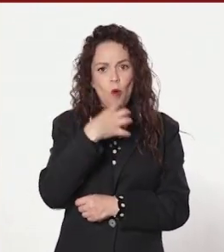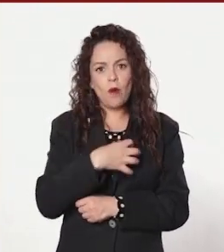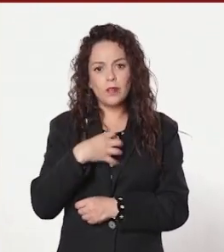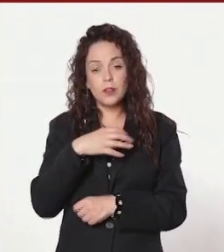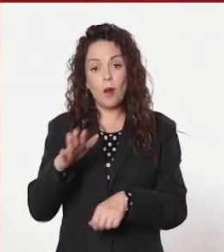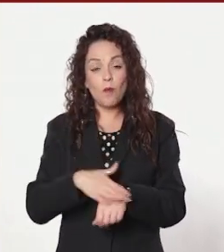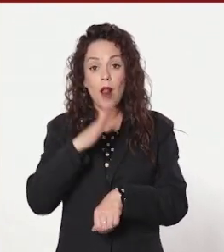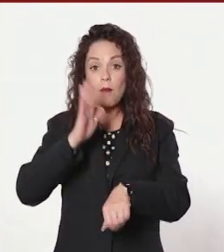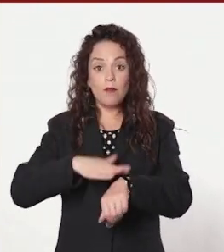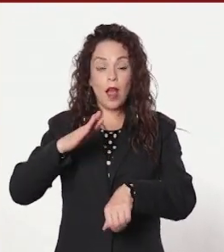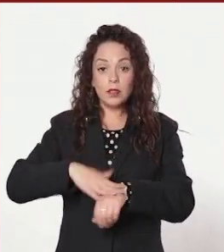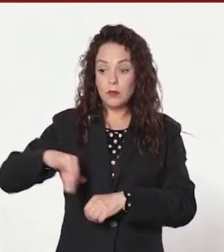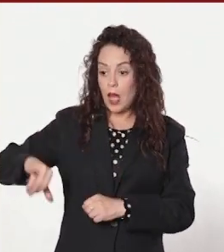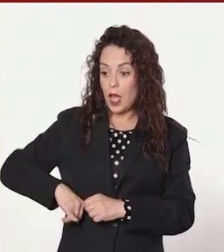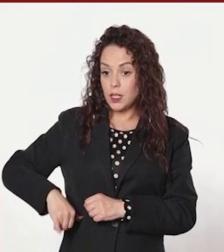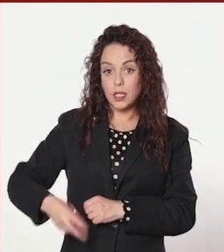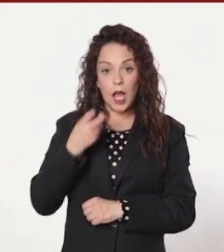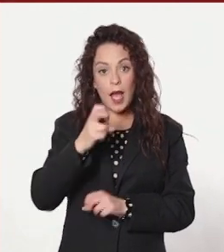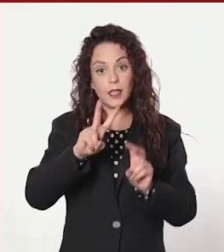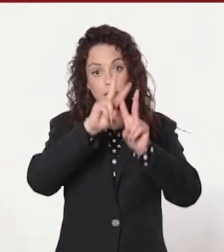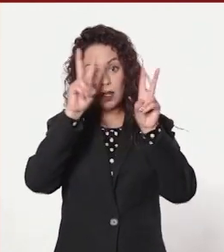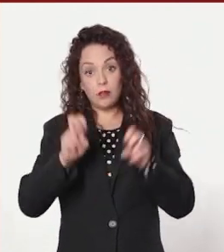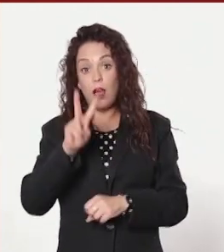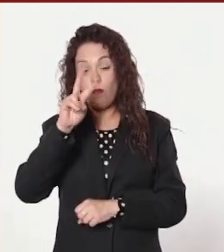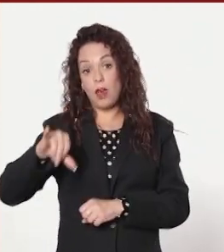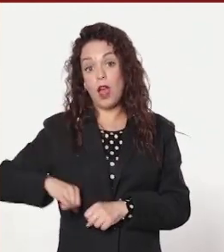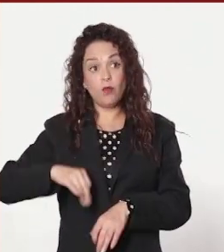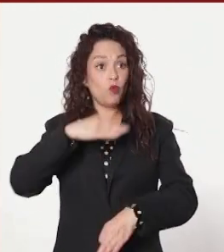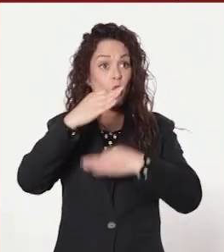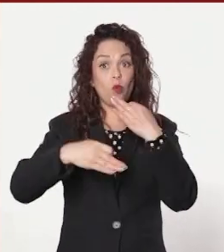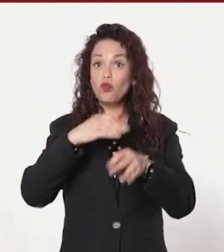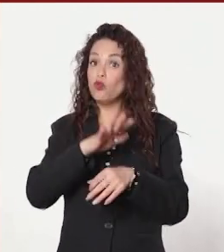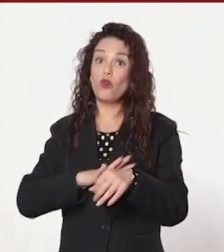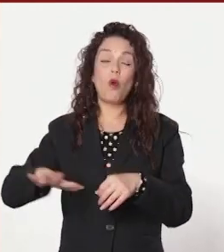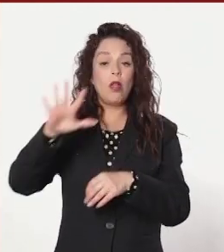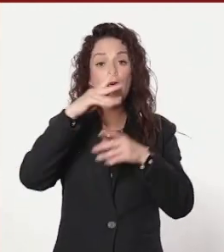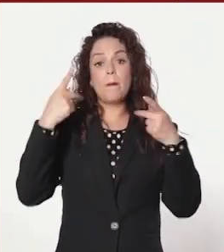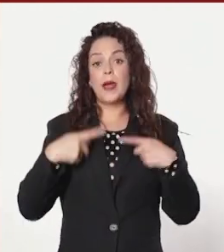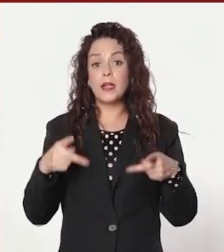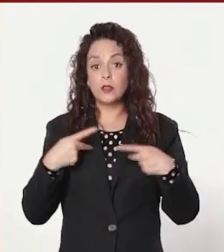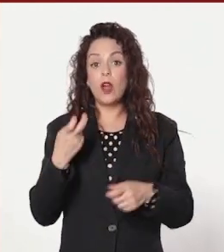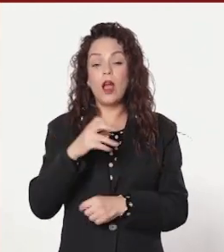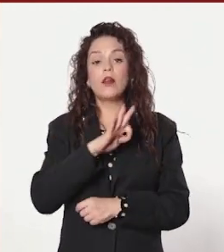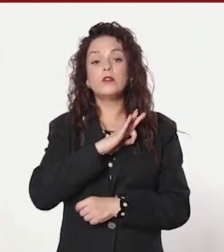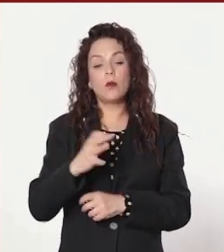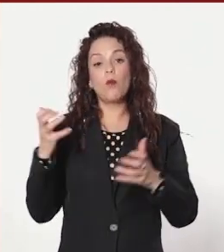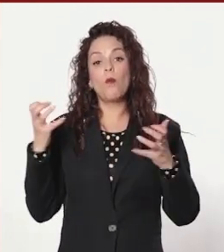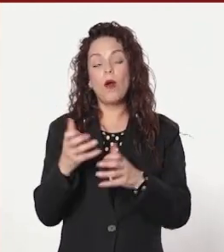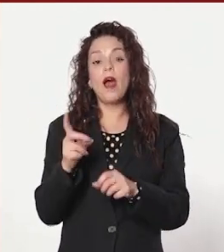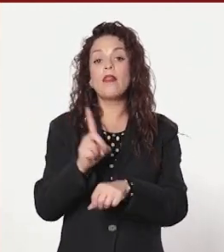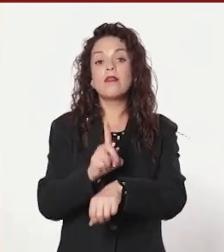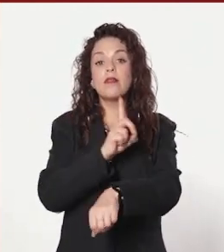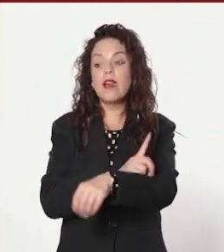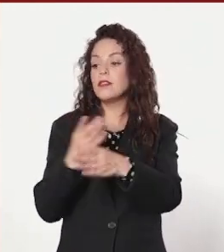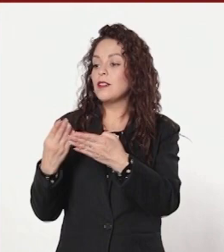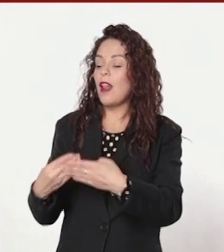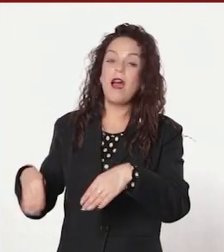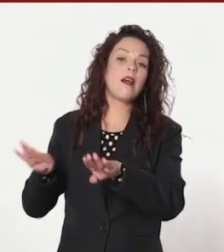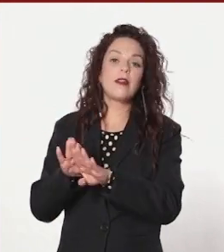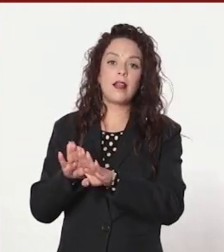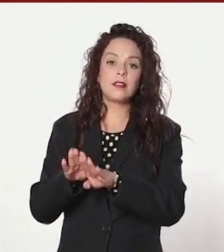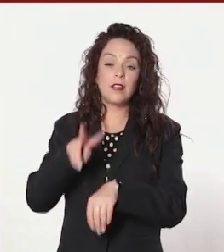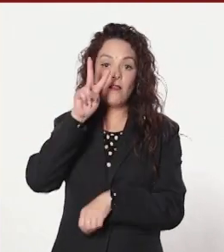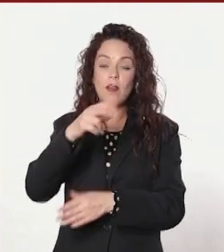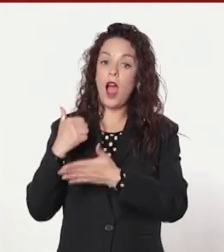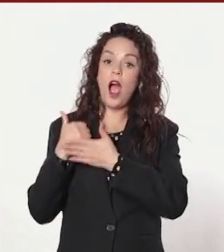más interés por estos temas que nos conciernen a todos y que son cosas que podemos trabajar desde casa y no saben cómo ayuda al